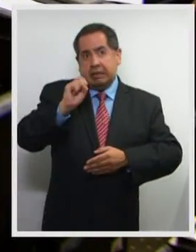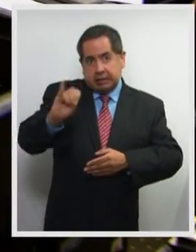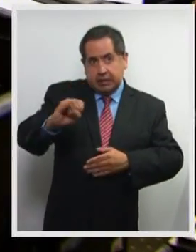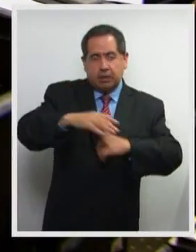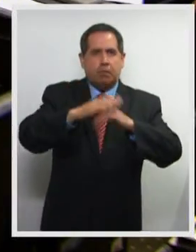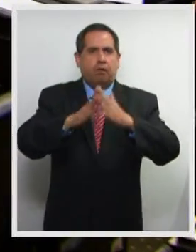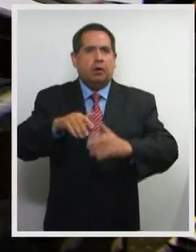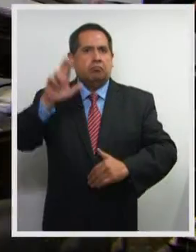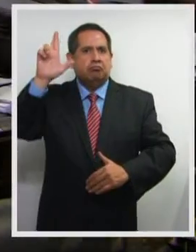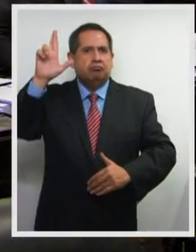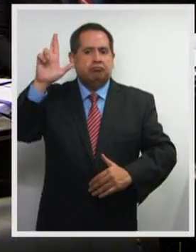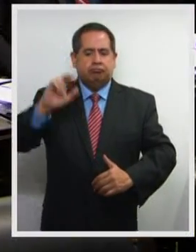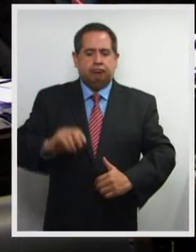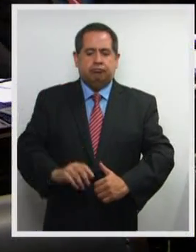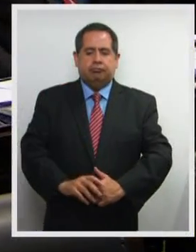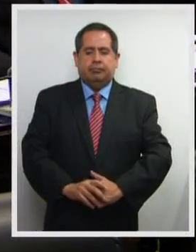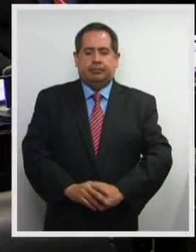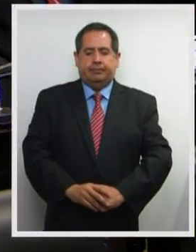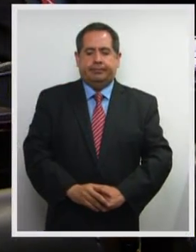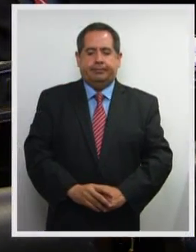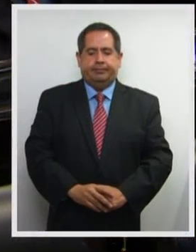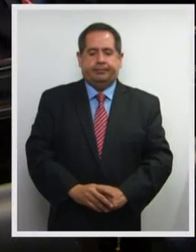manifestarlo.